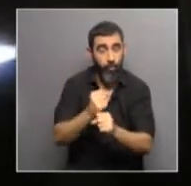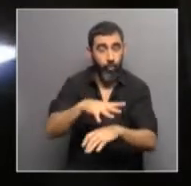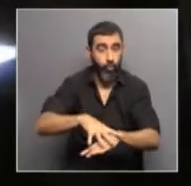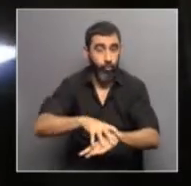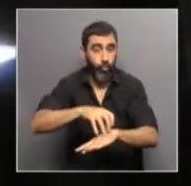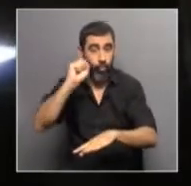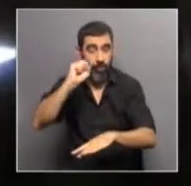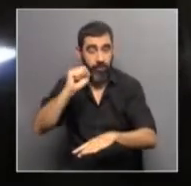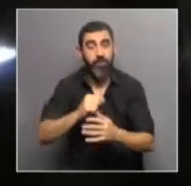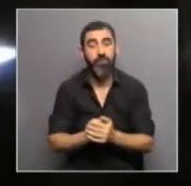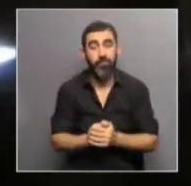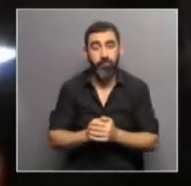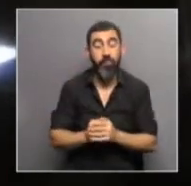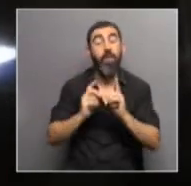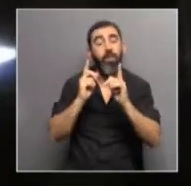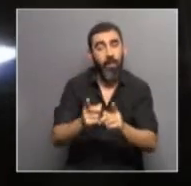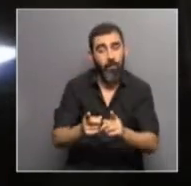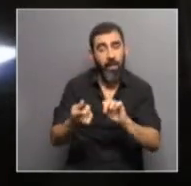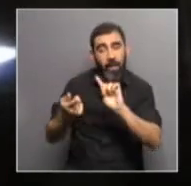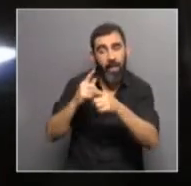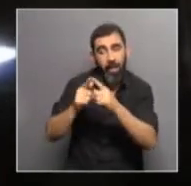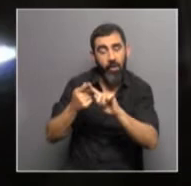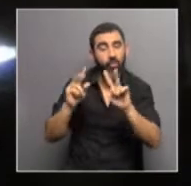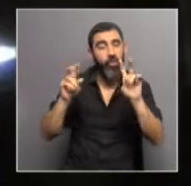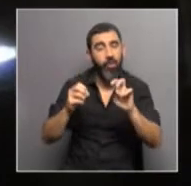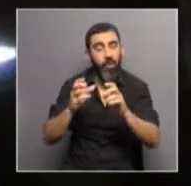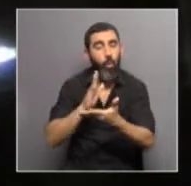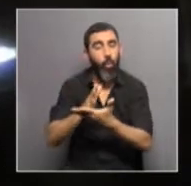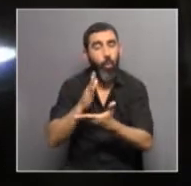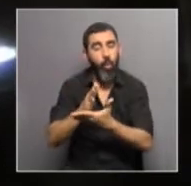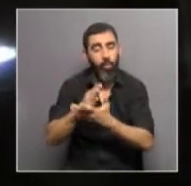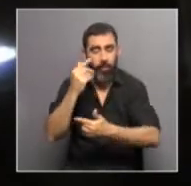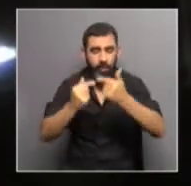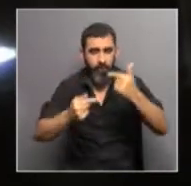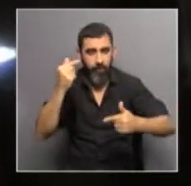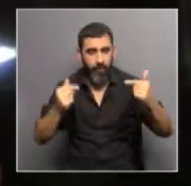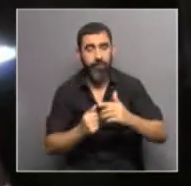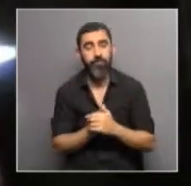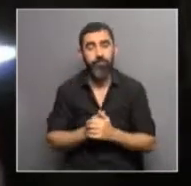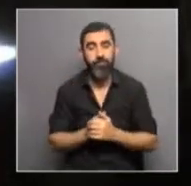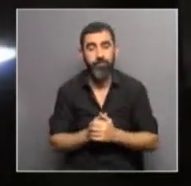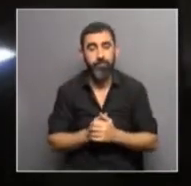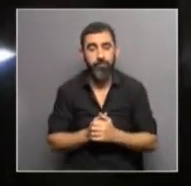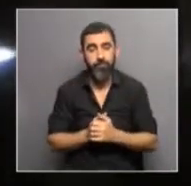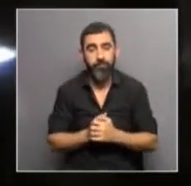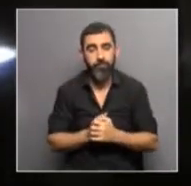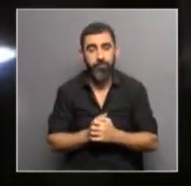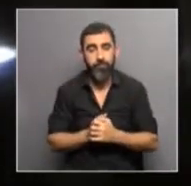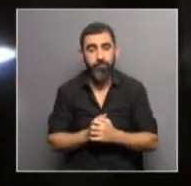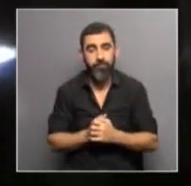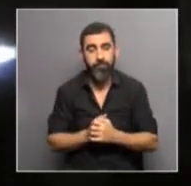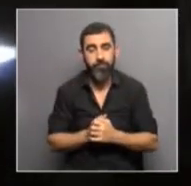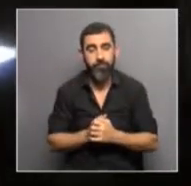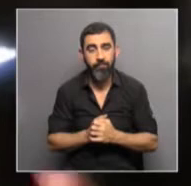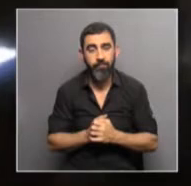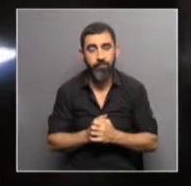empresa BioGaia, pero también en interrelación con muchas colaboraciones académicas. Y bueno, y básicamente es